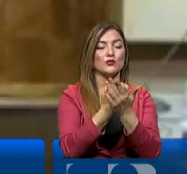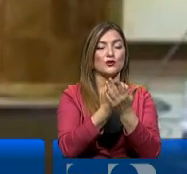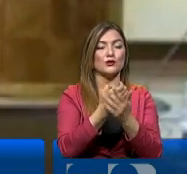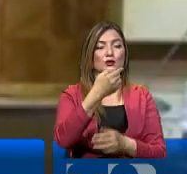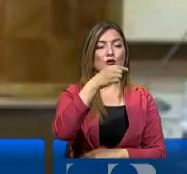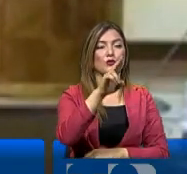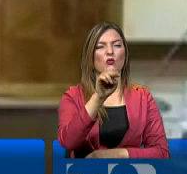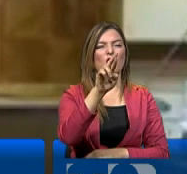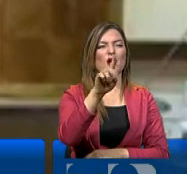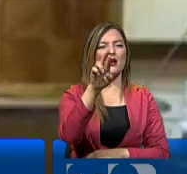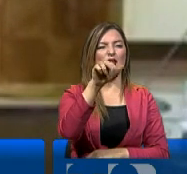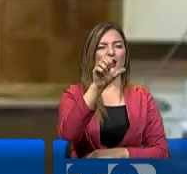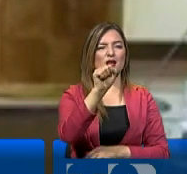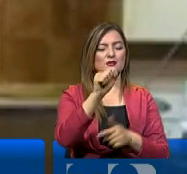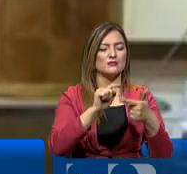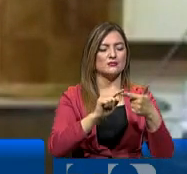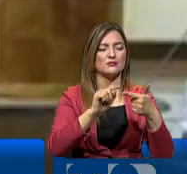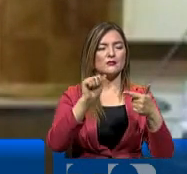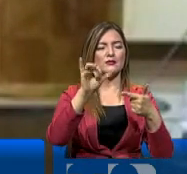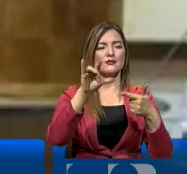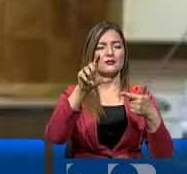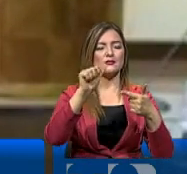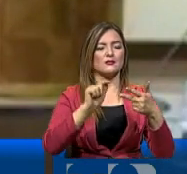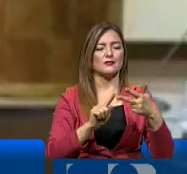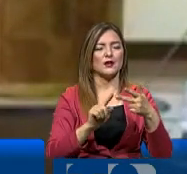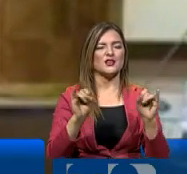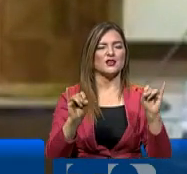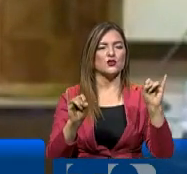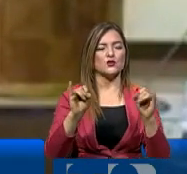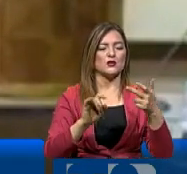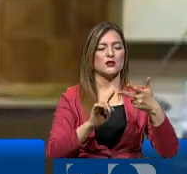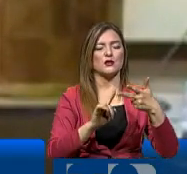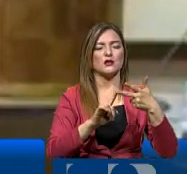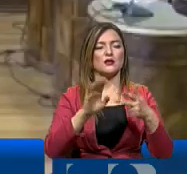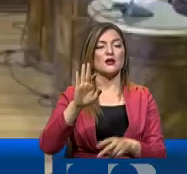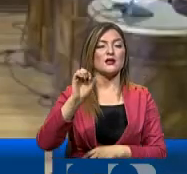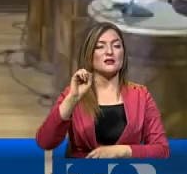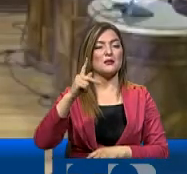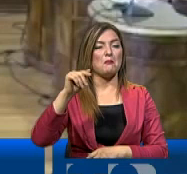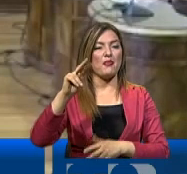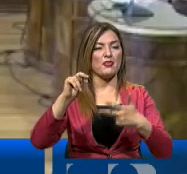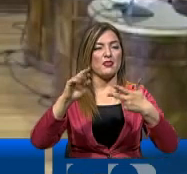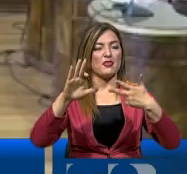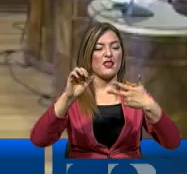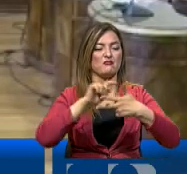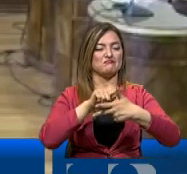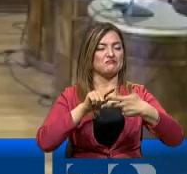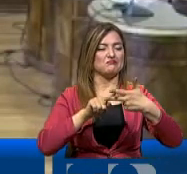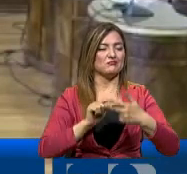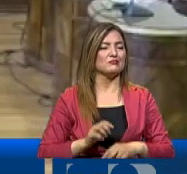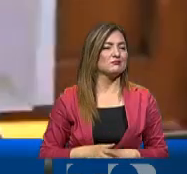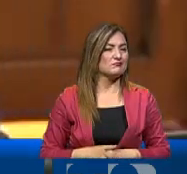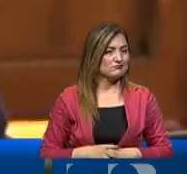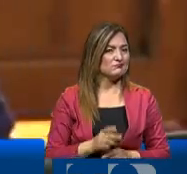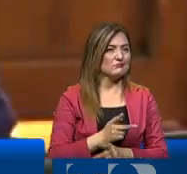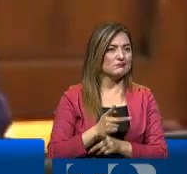señor concejal Vicente Ayala, señorita concejal Mayra Tazipanta. Su actuación fue calificada de la siguiente forma